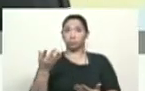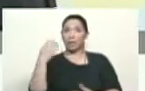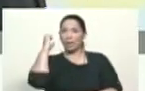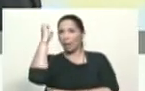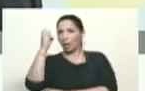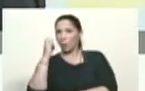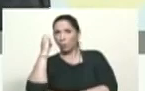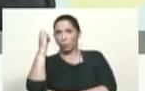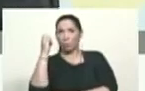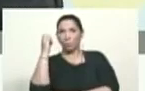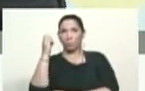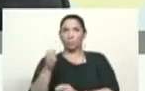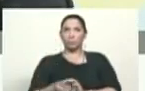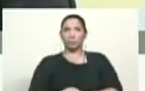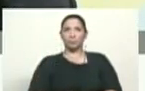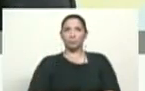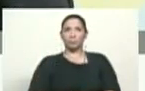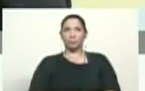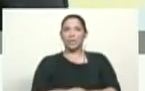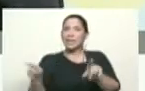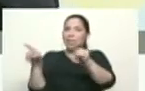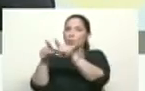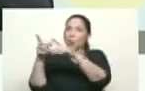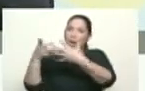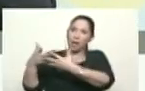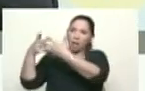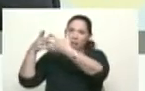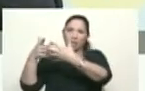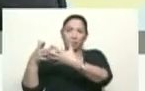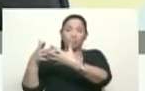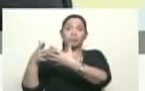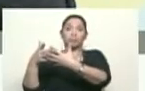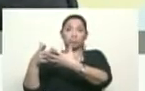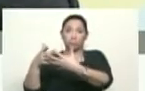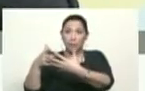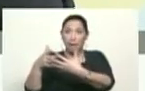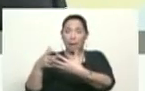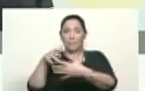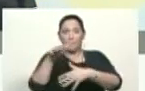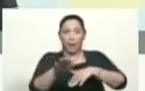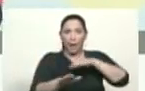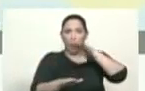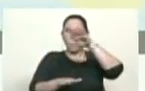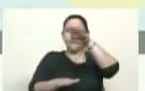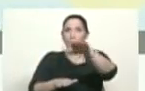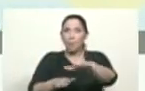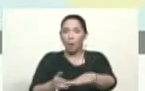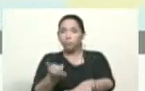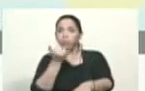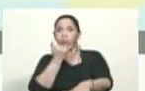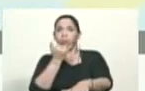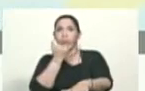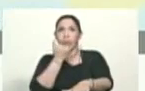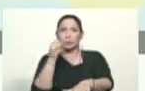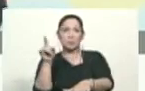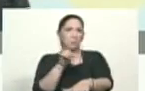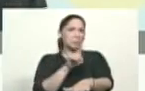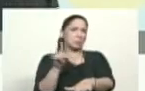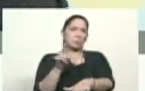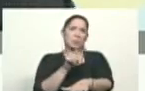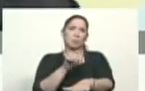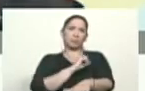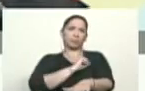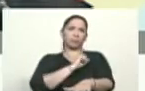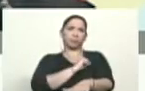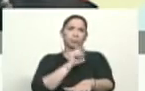europeos, como los gringos, han dado pasos en falso. No nos perturba, no